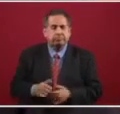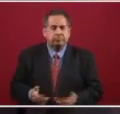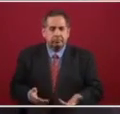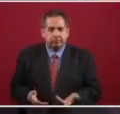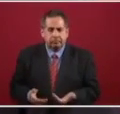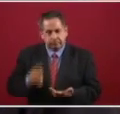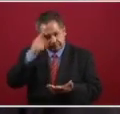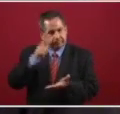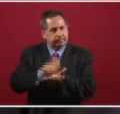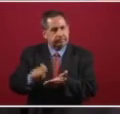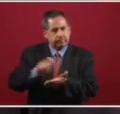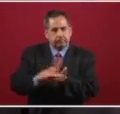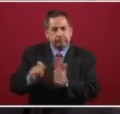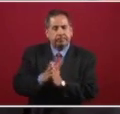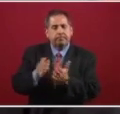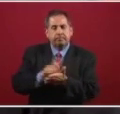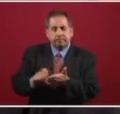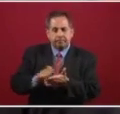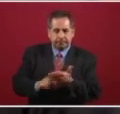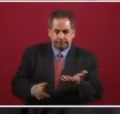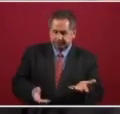para que escriba?